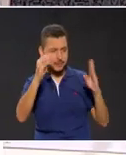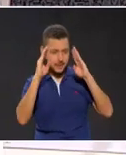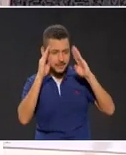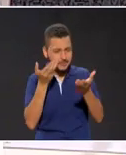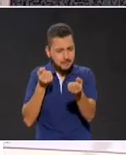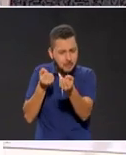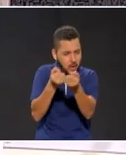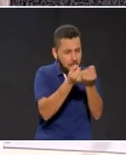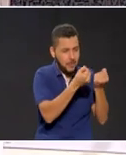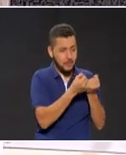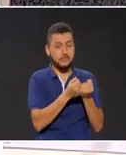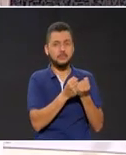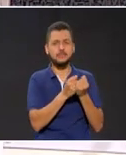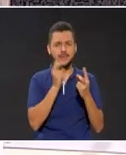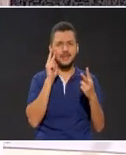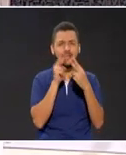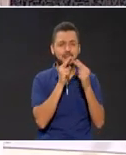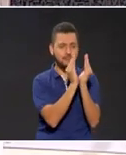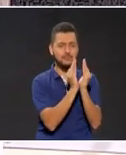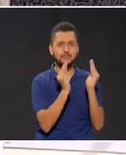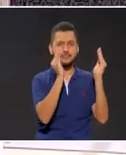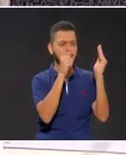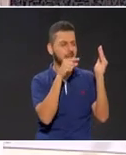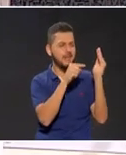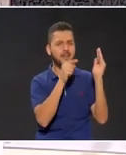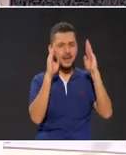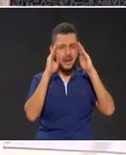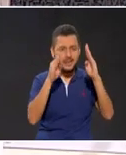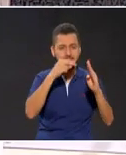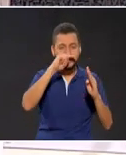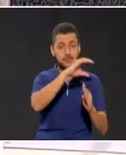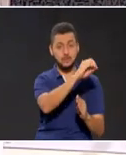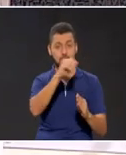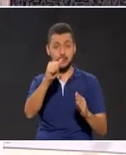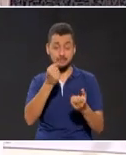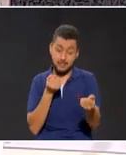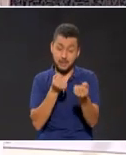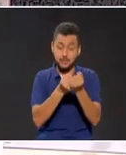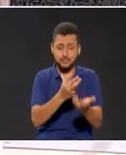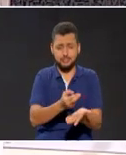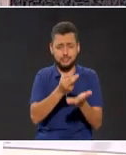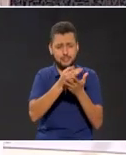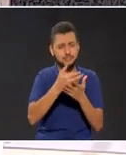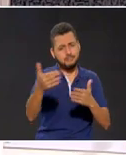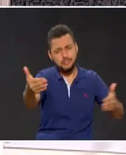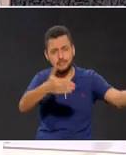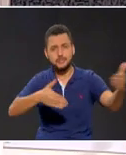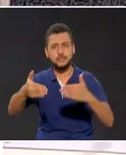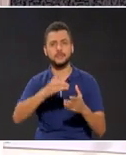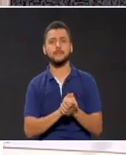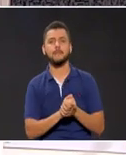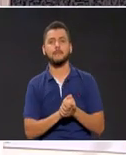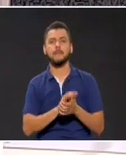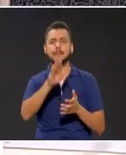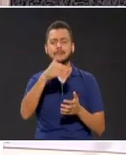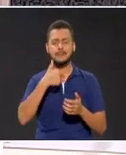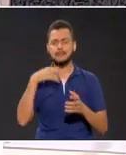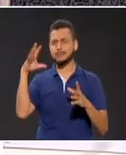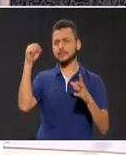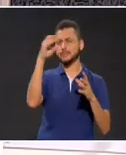de bienestar familiar, insisto, ha sido muy importante. Claro que se está presentando un fenómeno muy delicado en la ciudad con la población